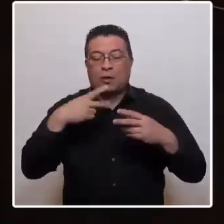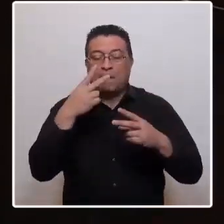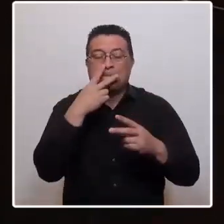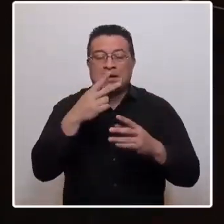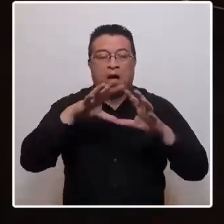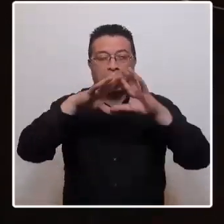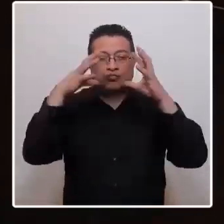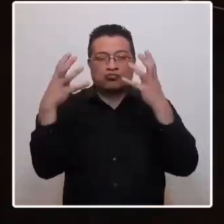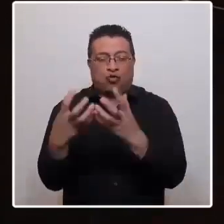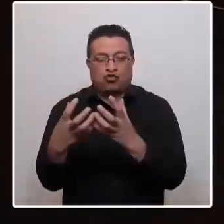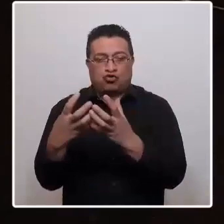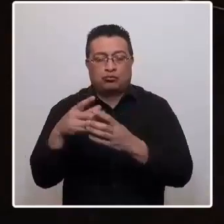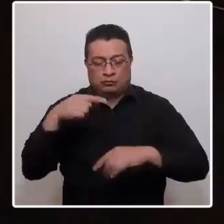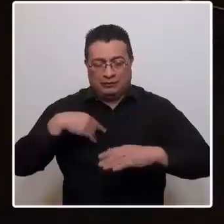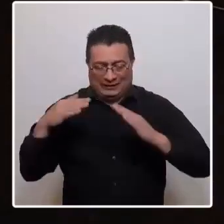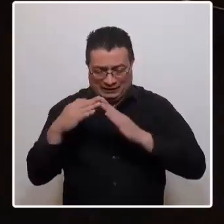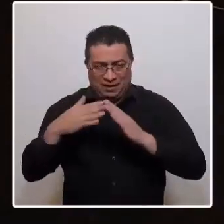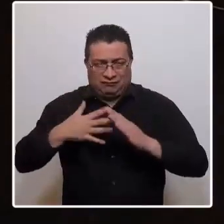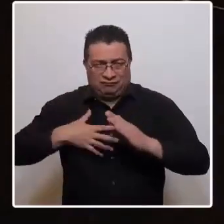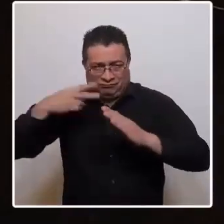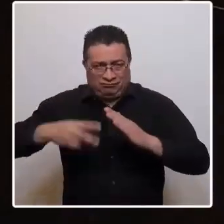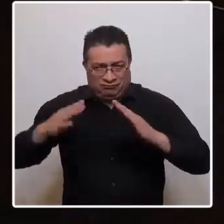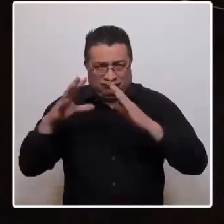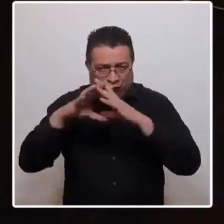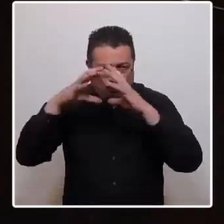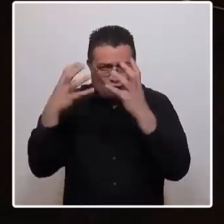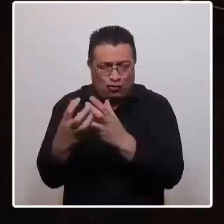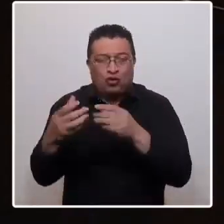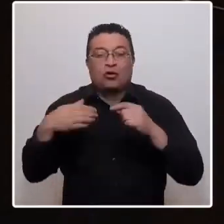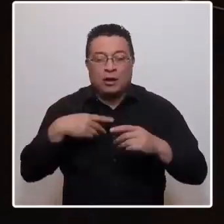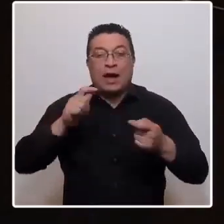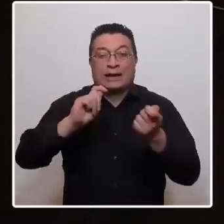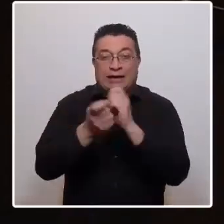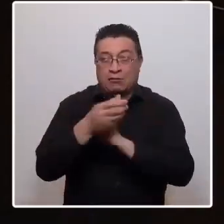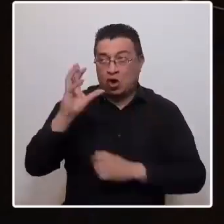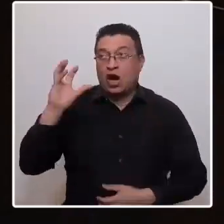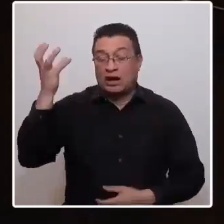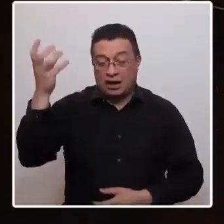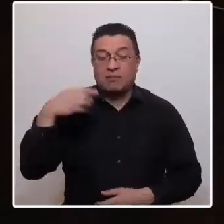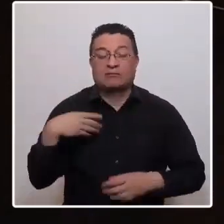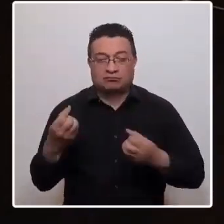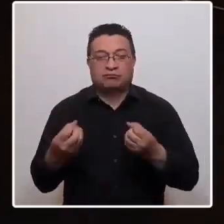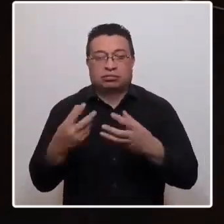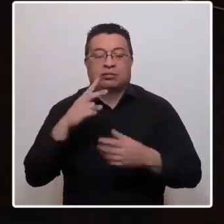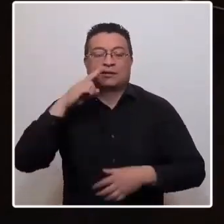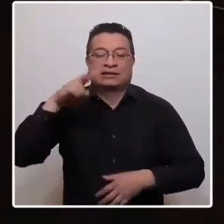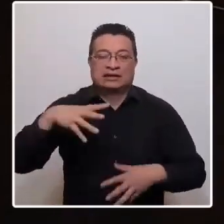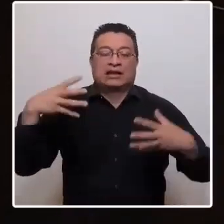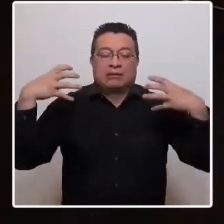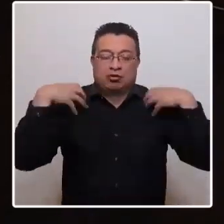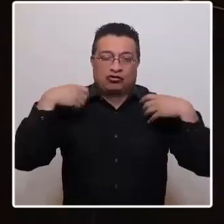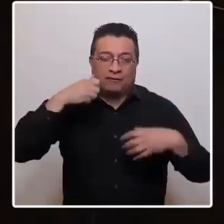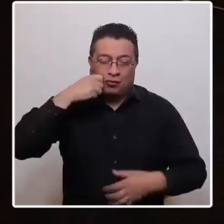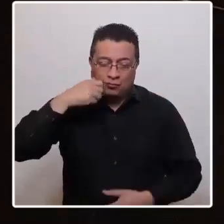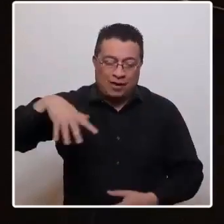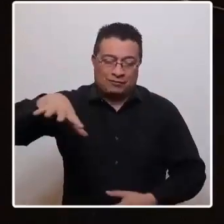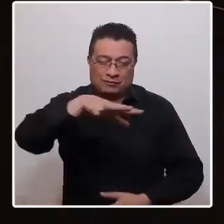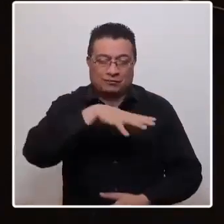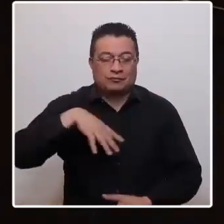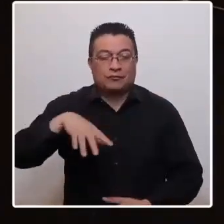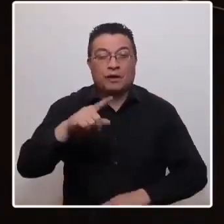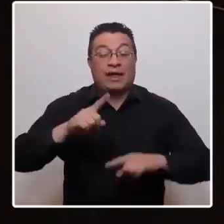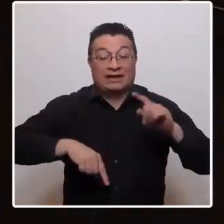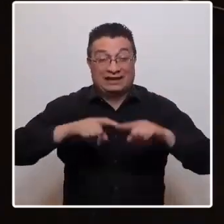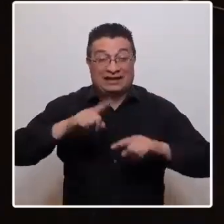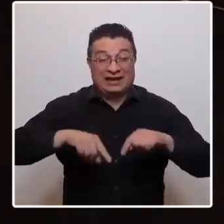El planeta, nuestro hogar. Tenemos la certeza de que el cambio climático es a causa de las acciones irresponsables de la humanidad. Y sabemos que la Tierra